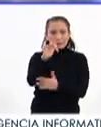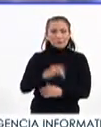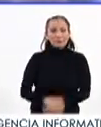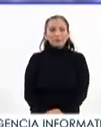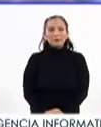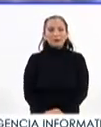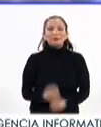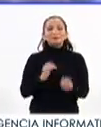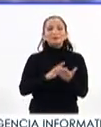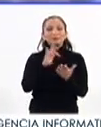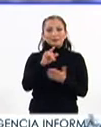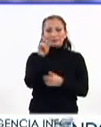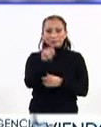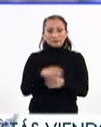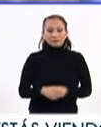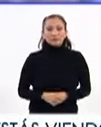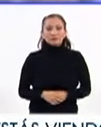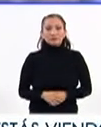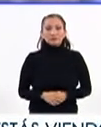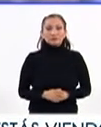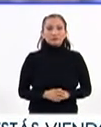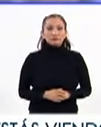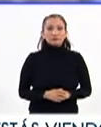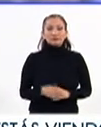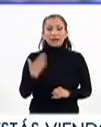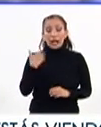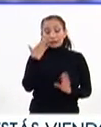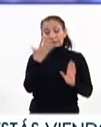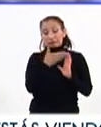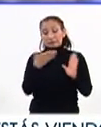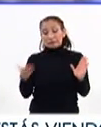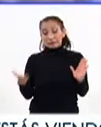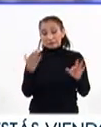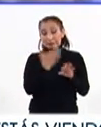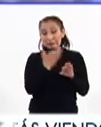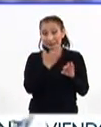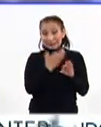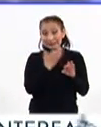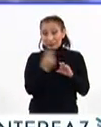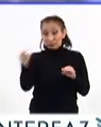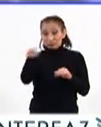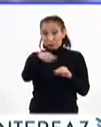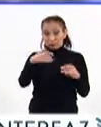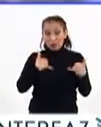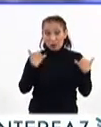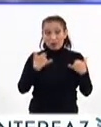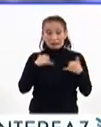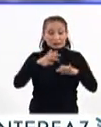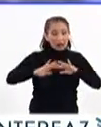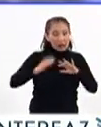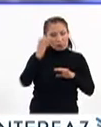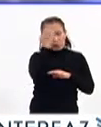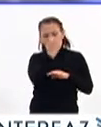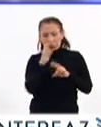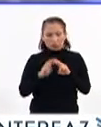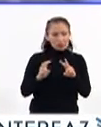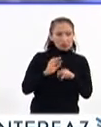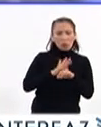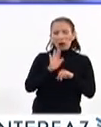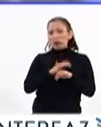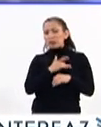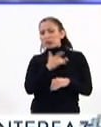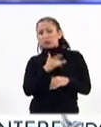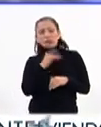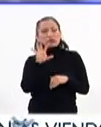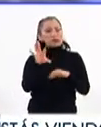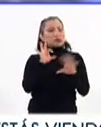gracias. Muchísimas gracias a ti. Pues estamos en etapa en la que pues muchos jóvenes están analizando las